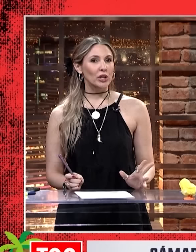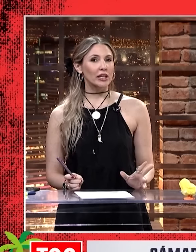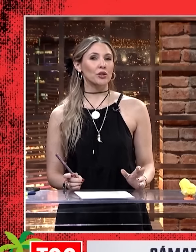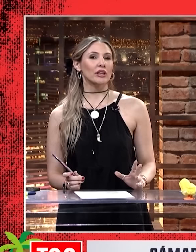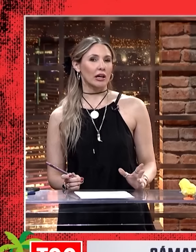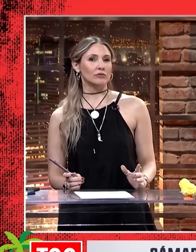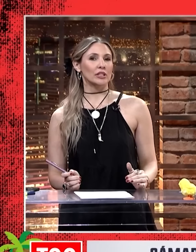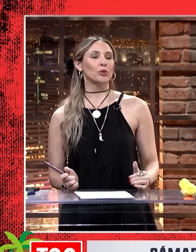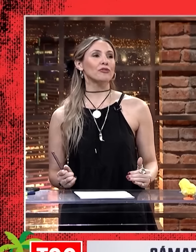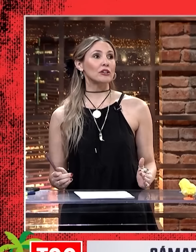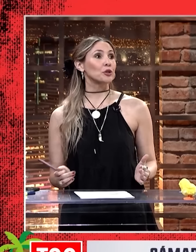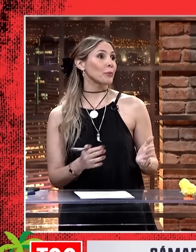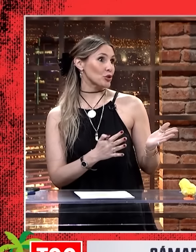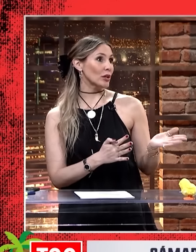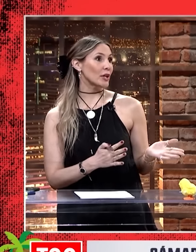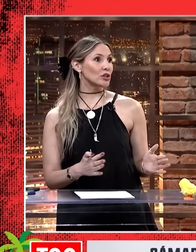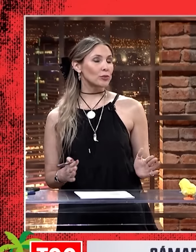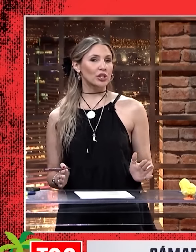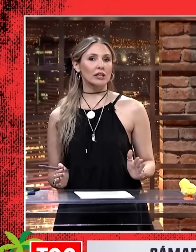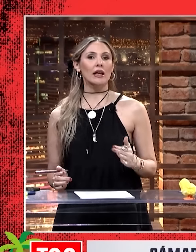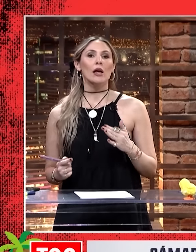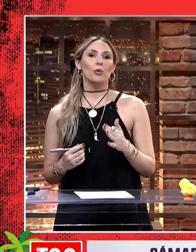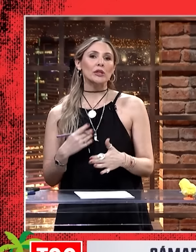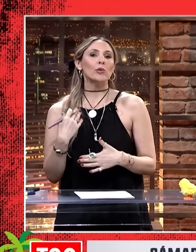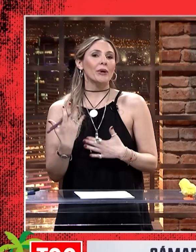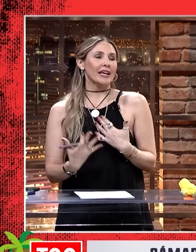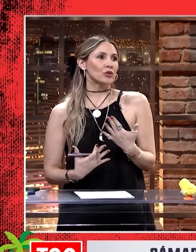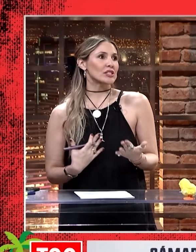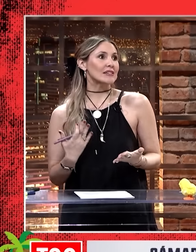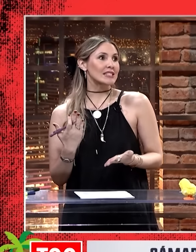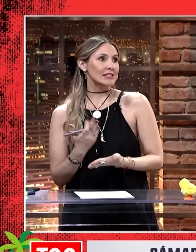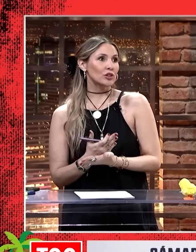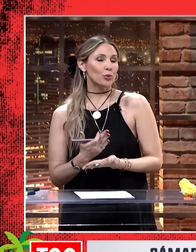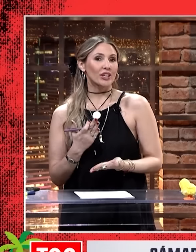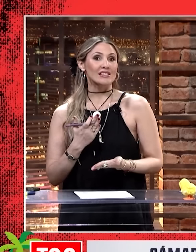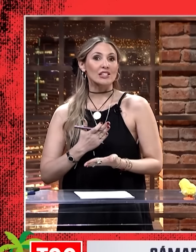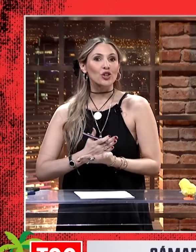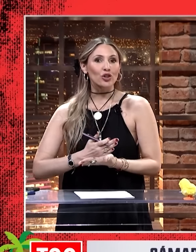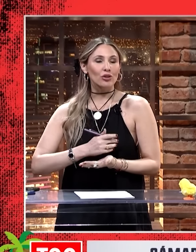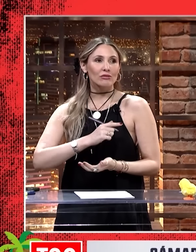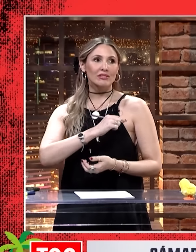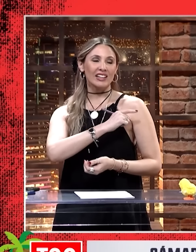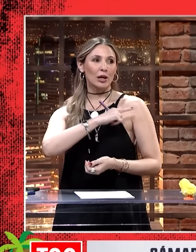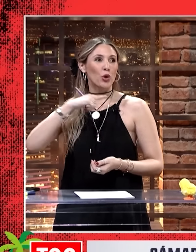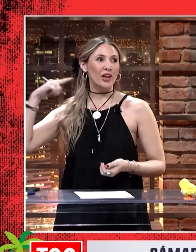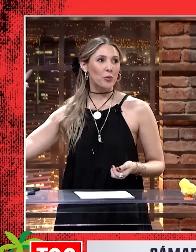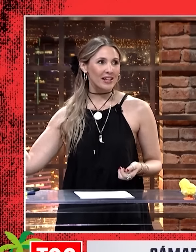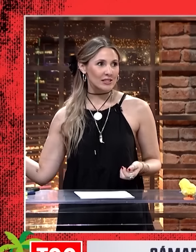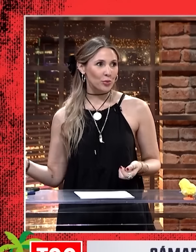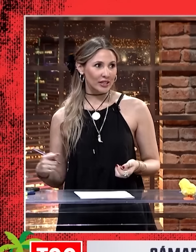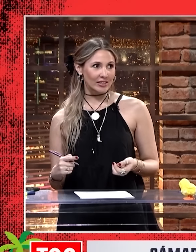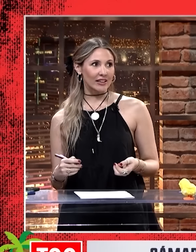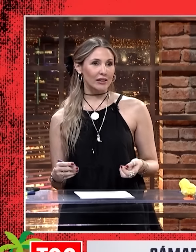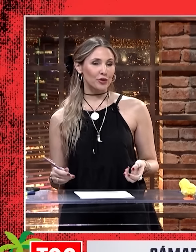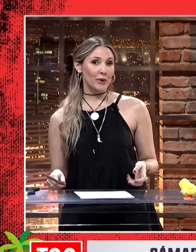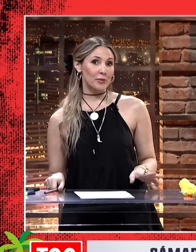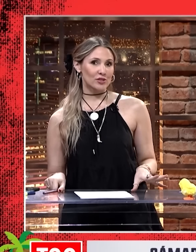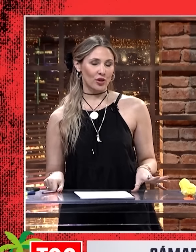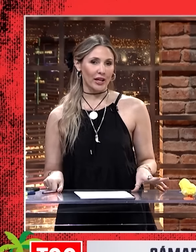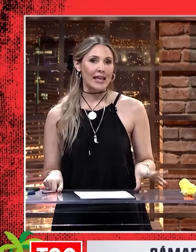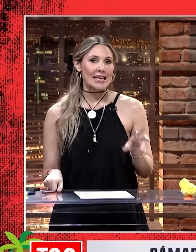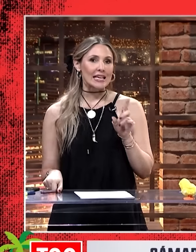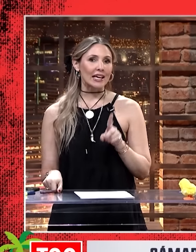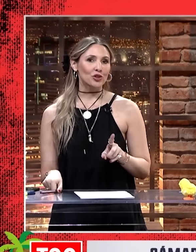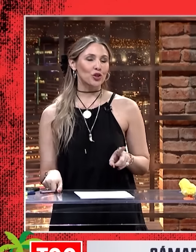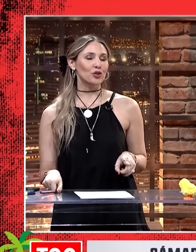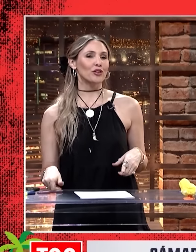esta fórmula, dijeron ya, votemos a favor, pasó también con demócratas, por último, para que esto siga avanzando. Lógico. Porque si no, estaríamos un año más sin poder hablar de reforma de así